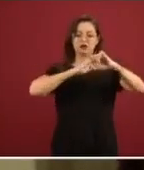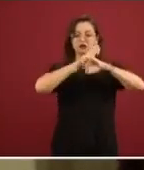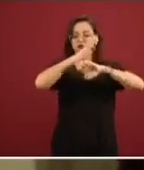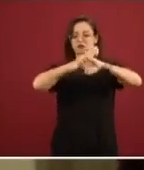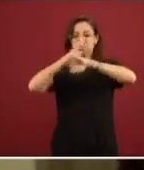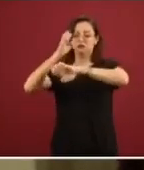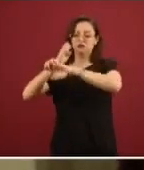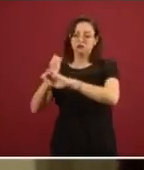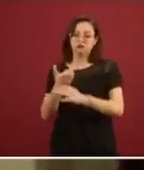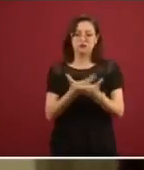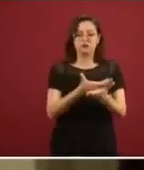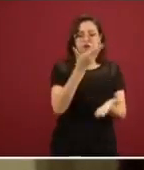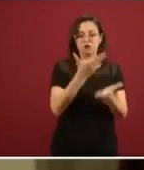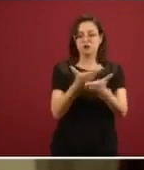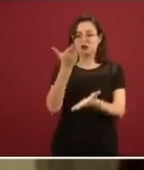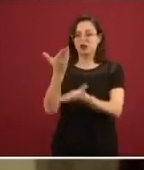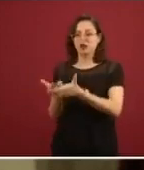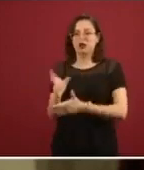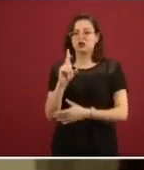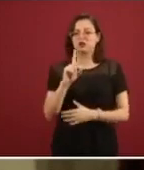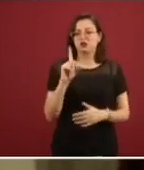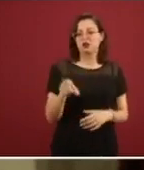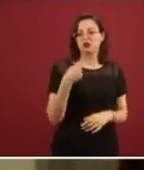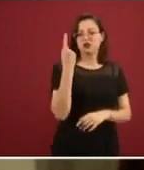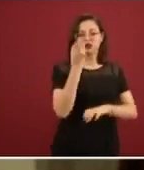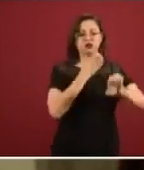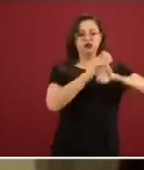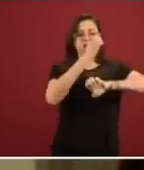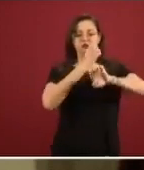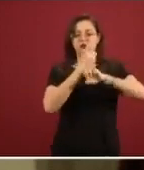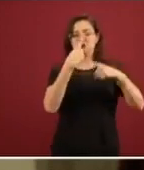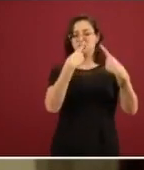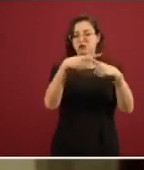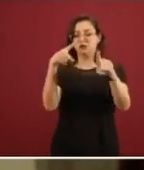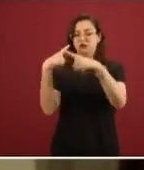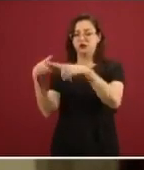salud pública de las 31 entidades federativas, el